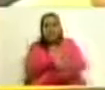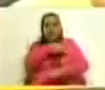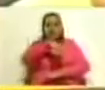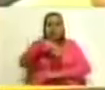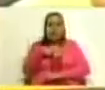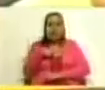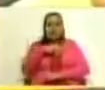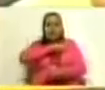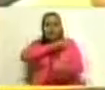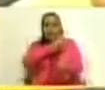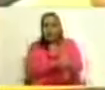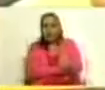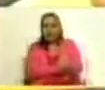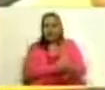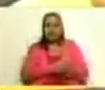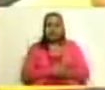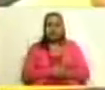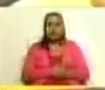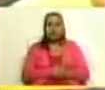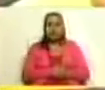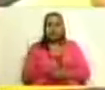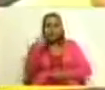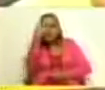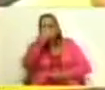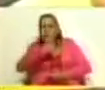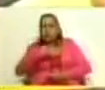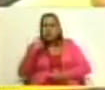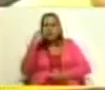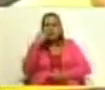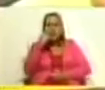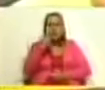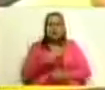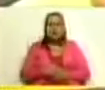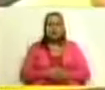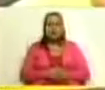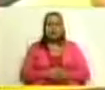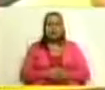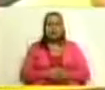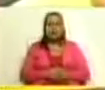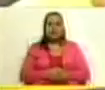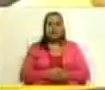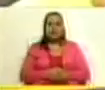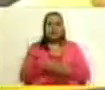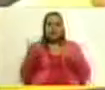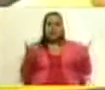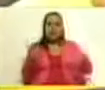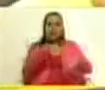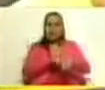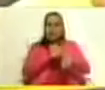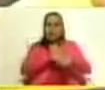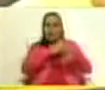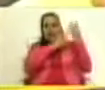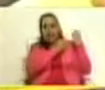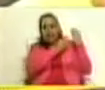fuerza, con tu rostro, con nuestro rostro, al tiempo de la esperanza.